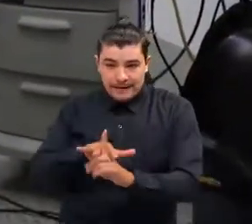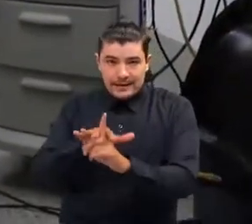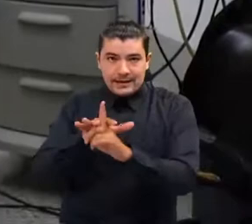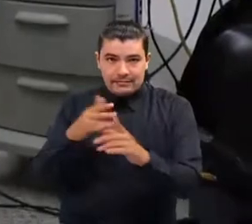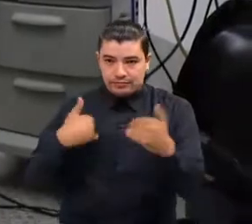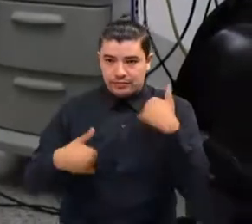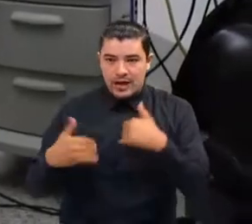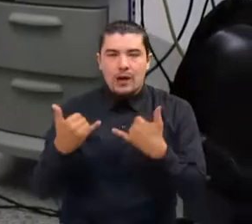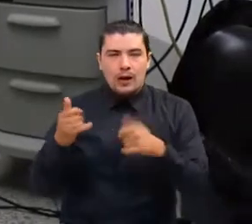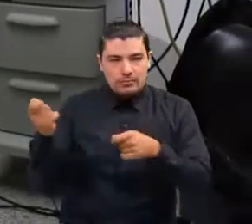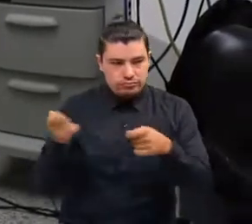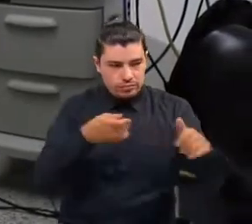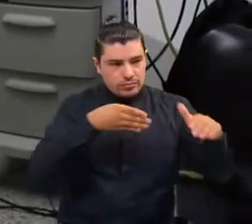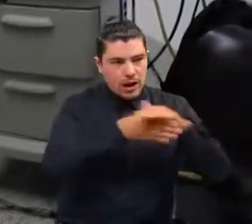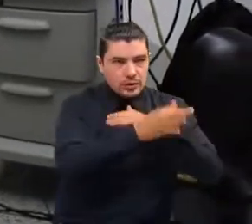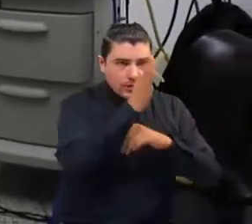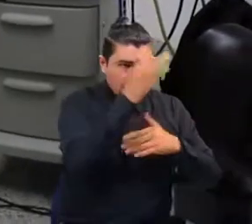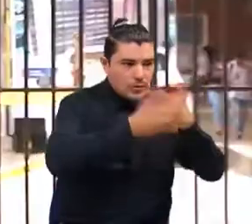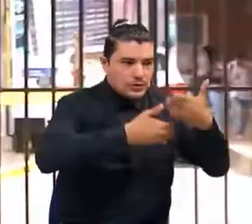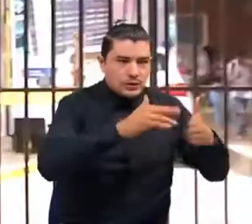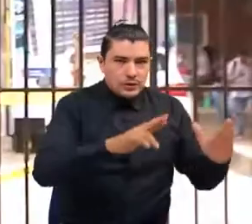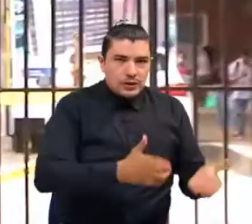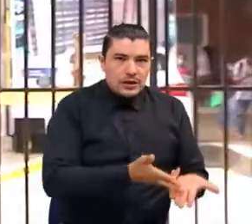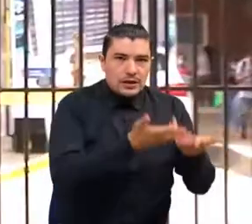la capital norte santandereana.